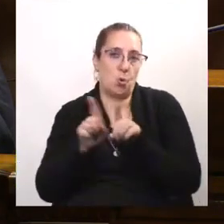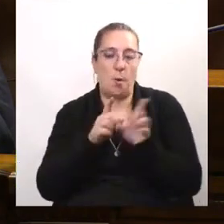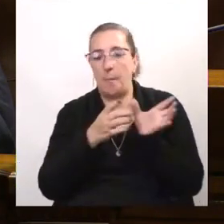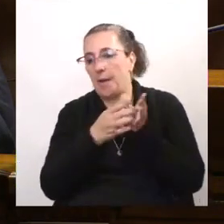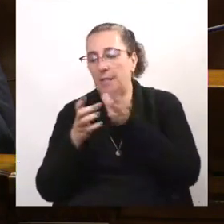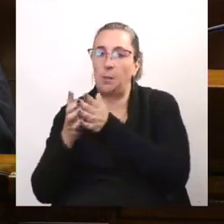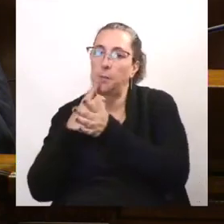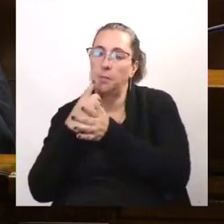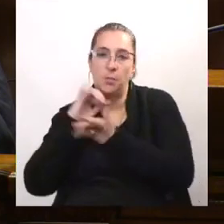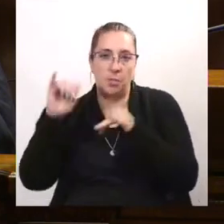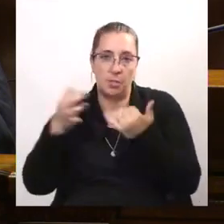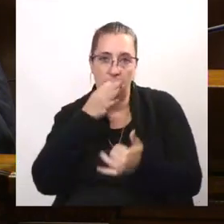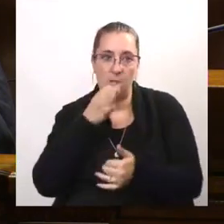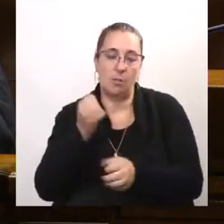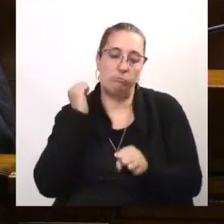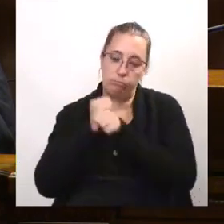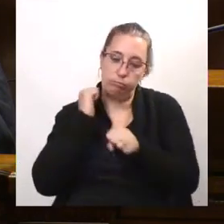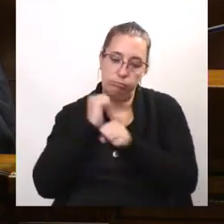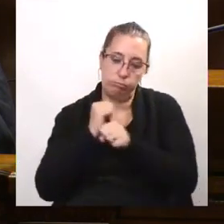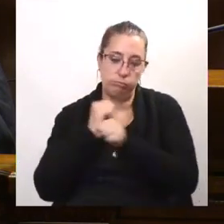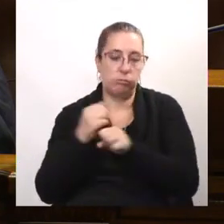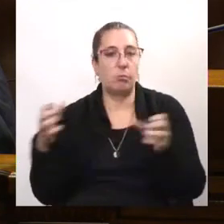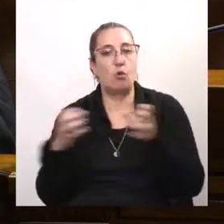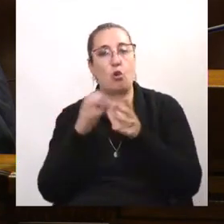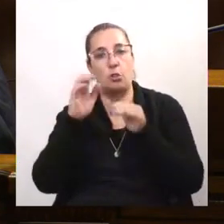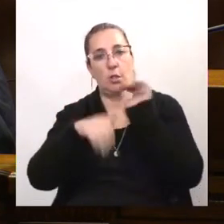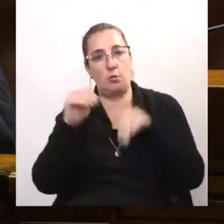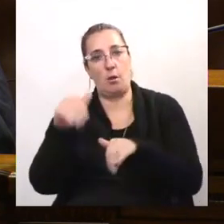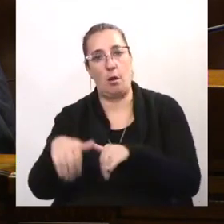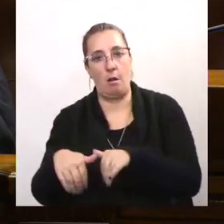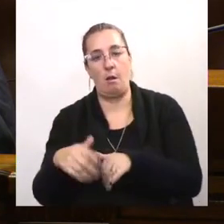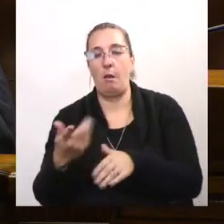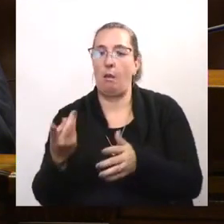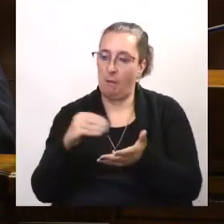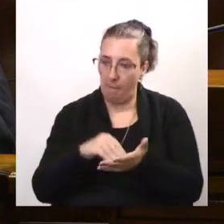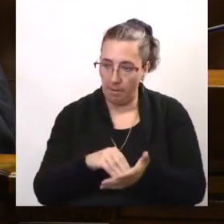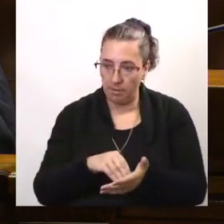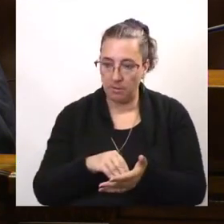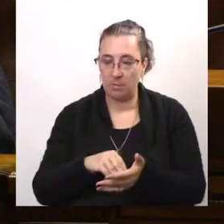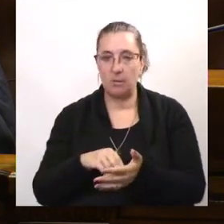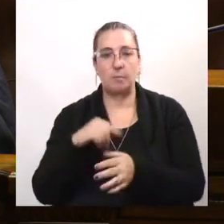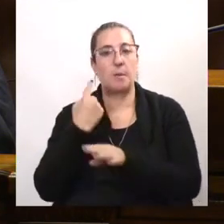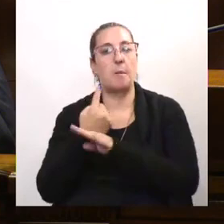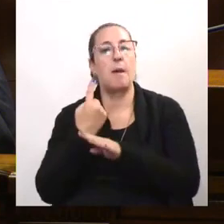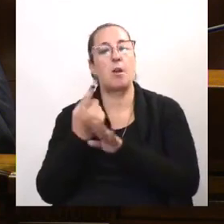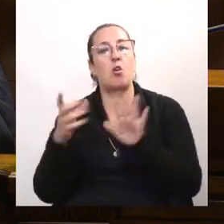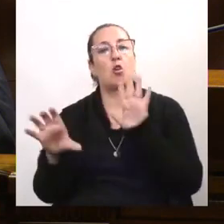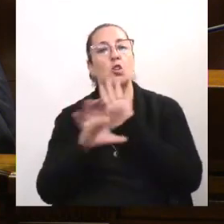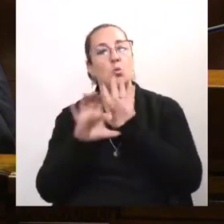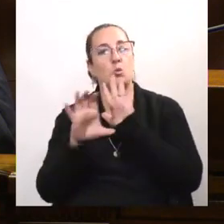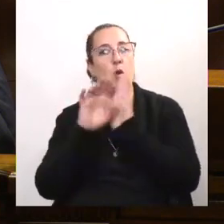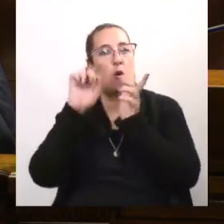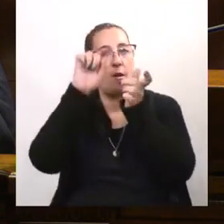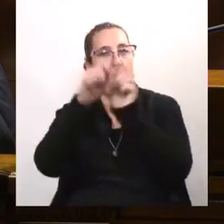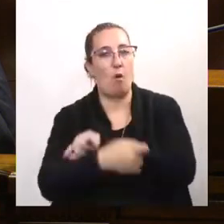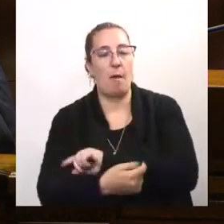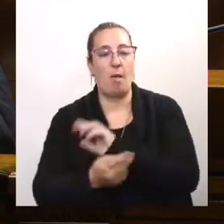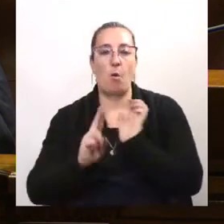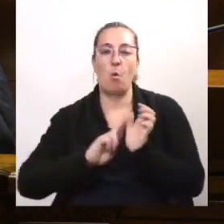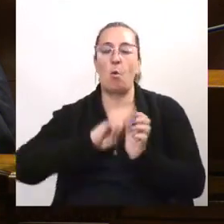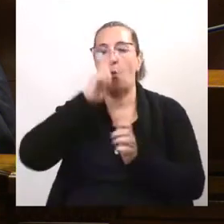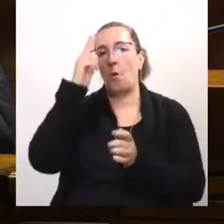manifestado, del trabajo de la Corte Electoral. Incluso en la primera constitución reformada, o sea, cuando el Uruguay se